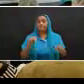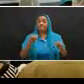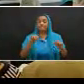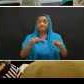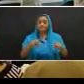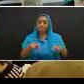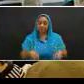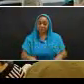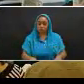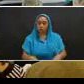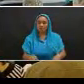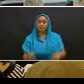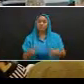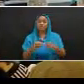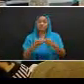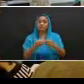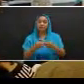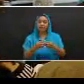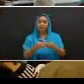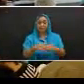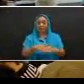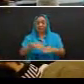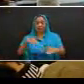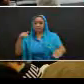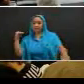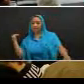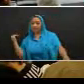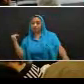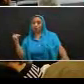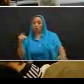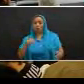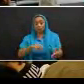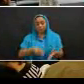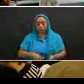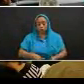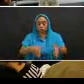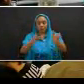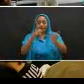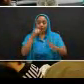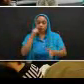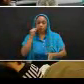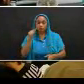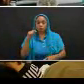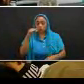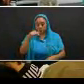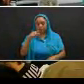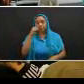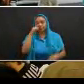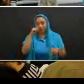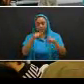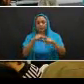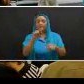y que se ha alejado de los caminos del Señor, también para usted es esta invitación esta noche.